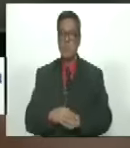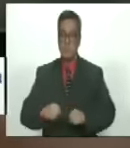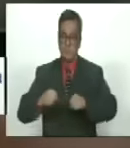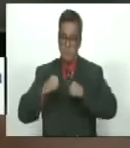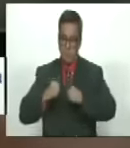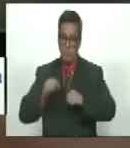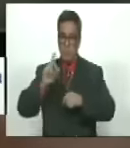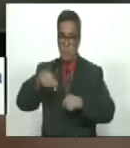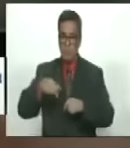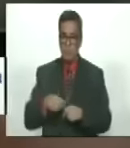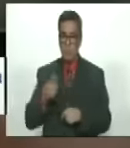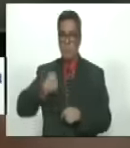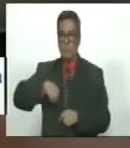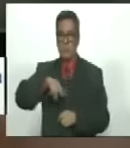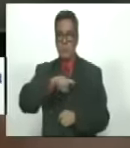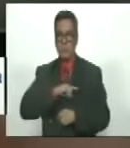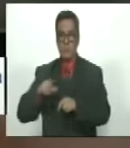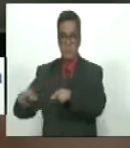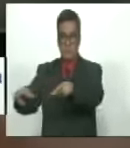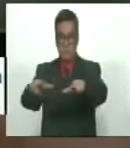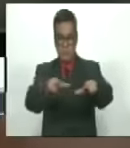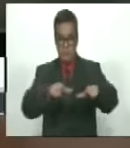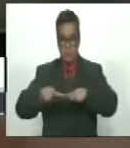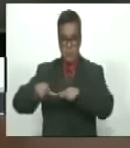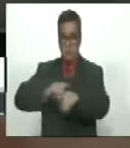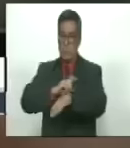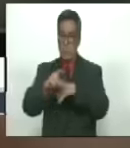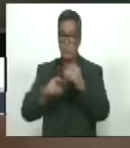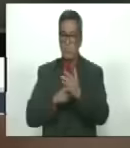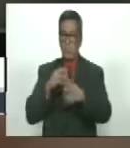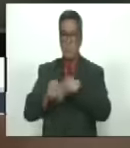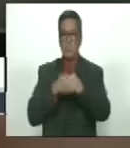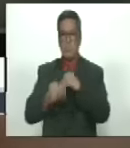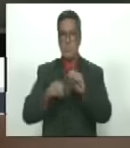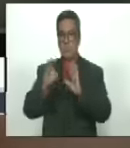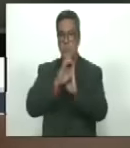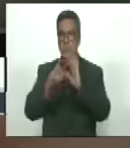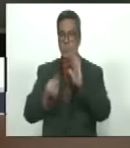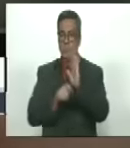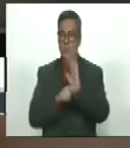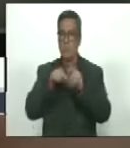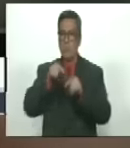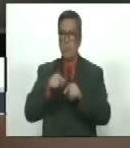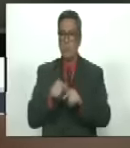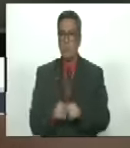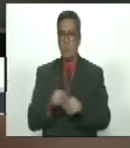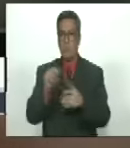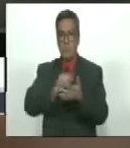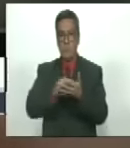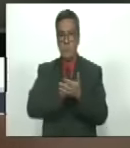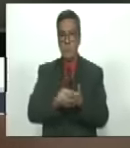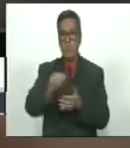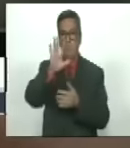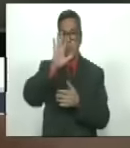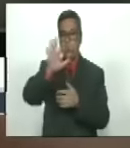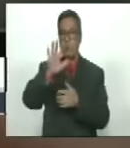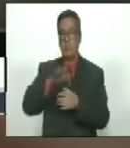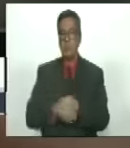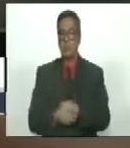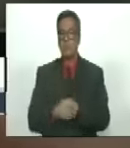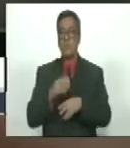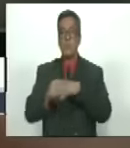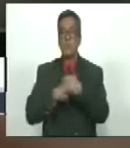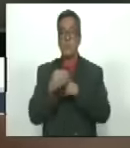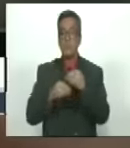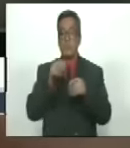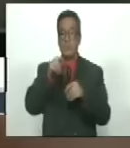Consolidando además nuestra soberanía plena, como lo establece nuestra Constitución a través del artículo 5, que